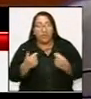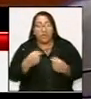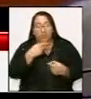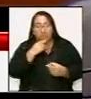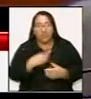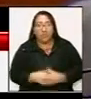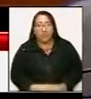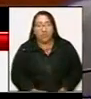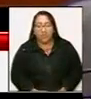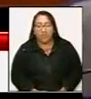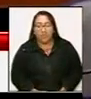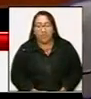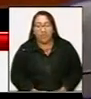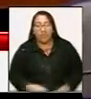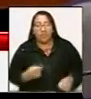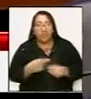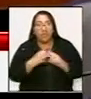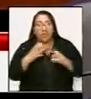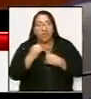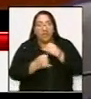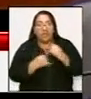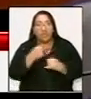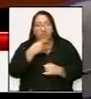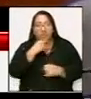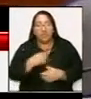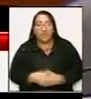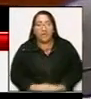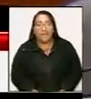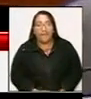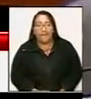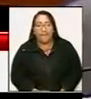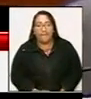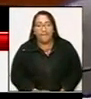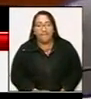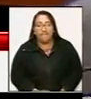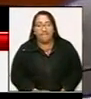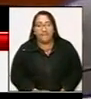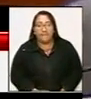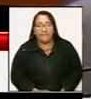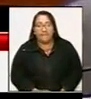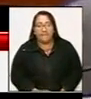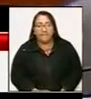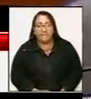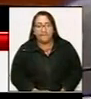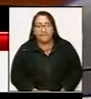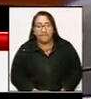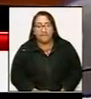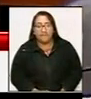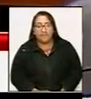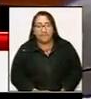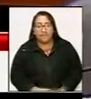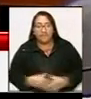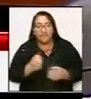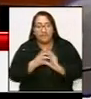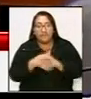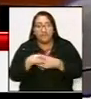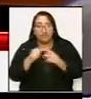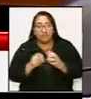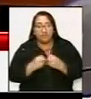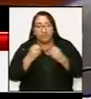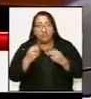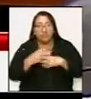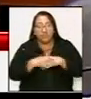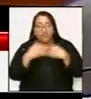parlamentarias por el Día Internacional de la Mujer. También quiero aprovechar esta oportunidad para